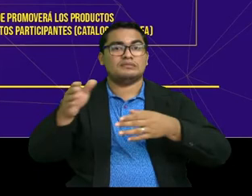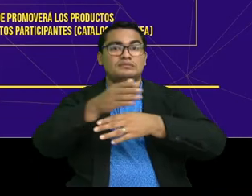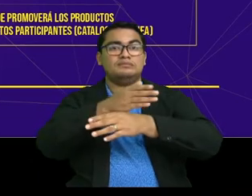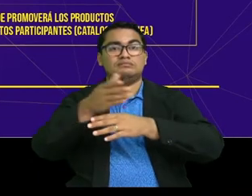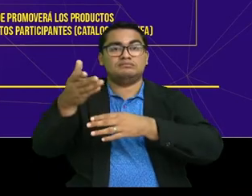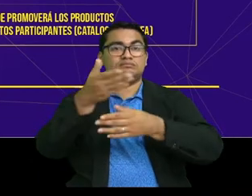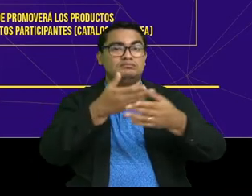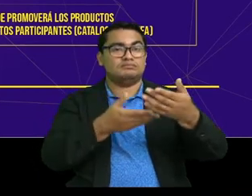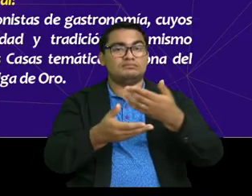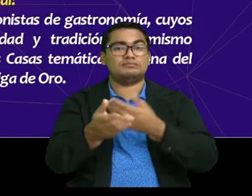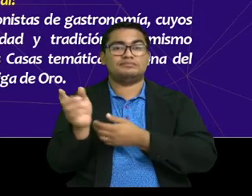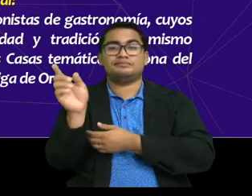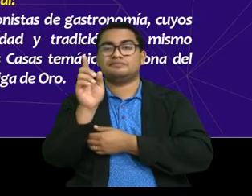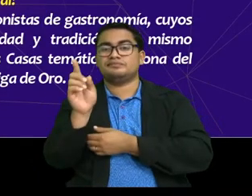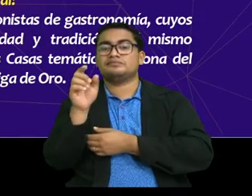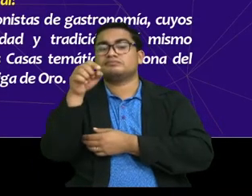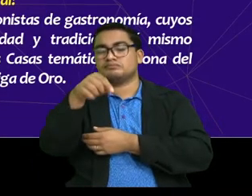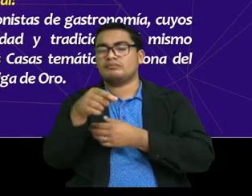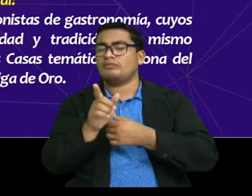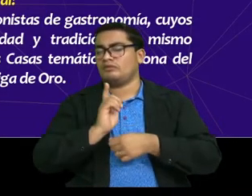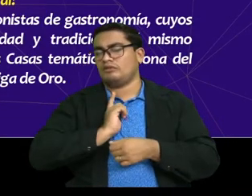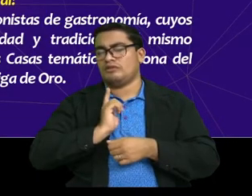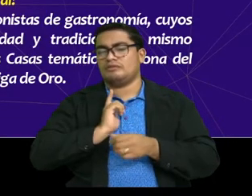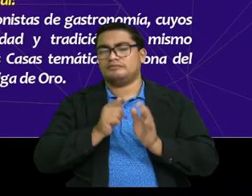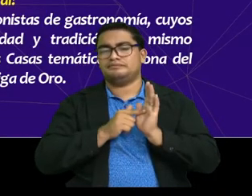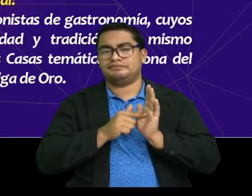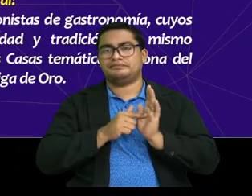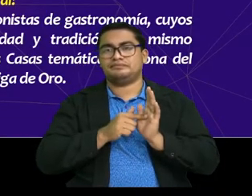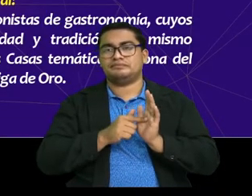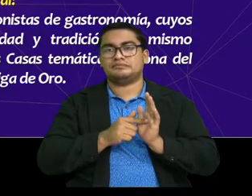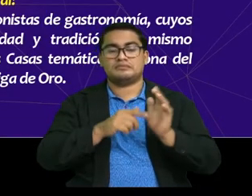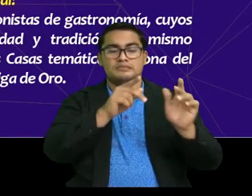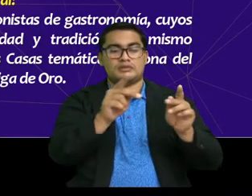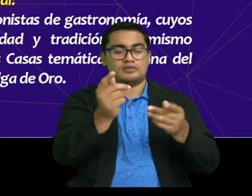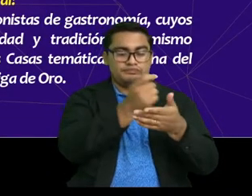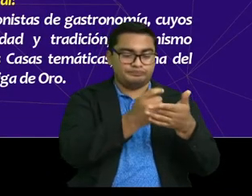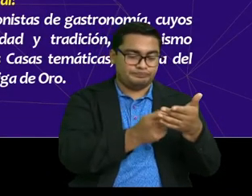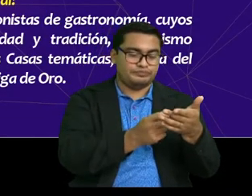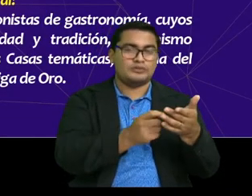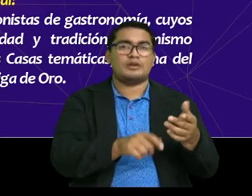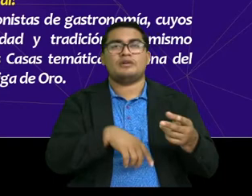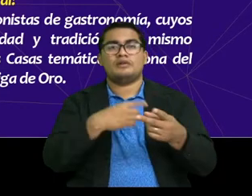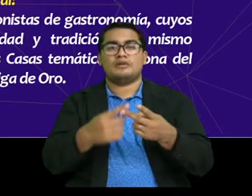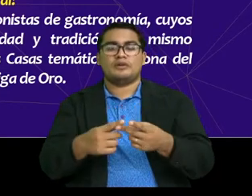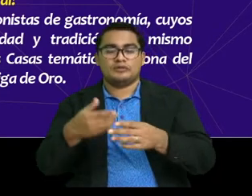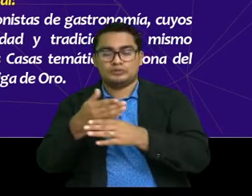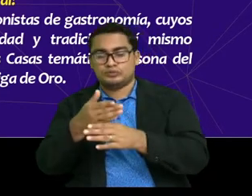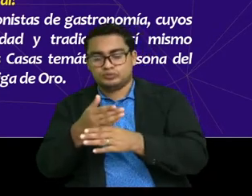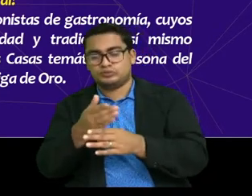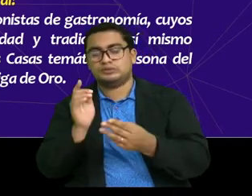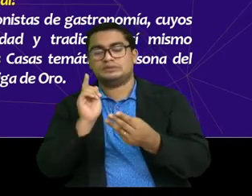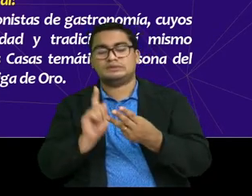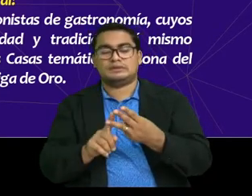interdisciplinariedad, en donde se combinan diseñadores con carpinteros,